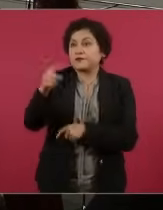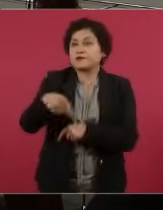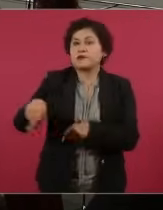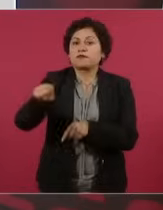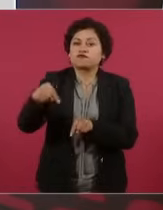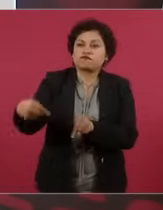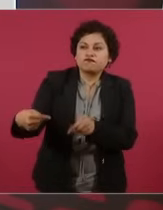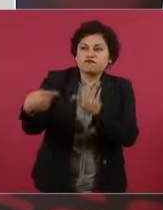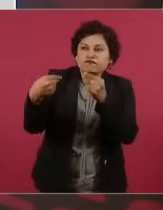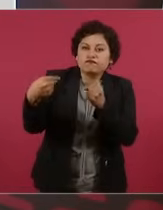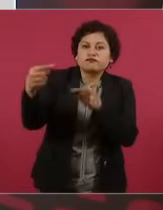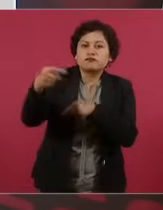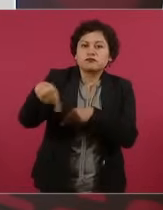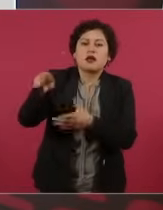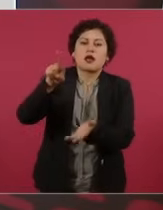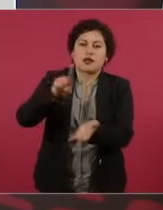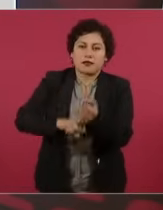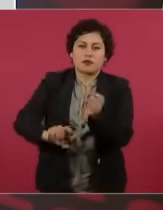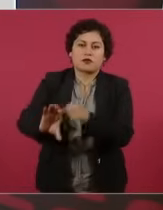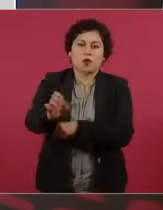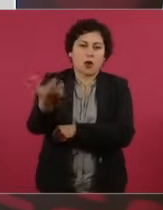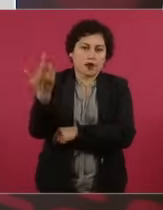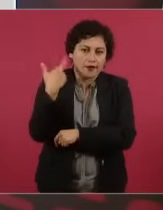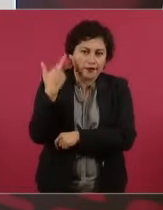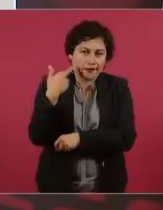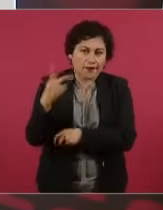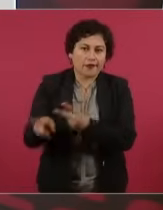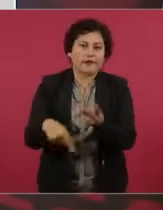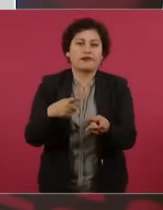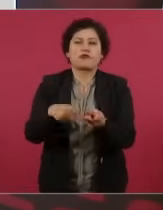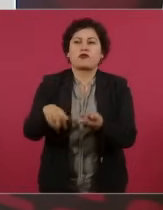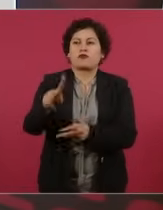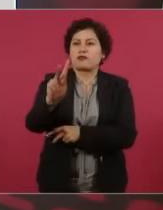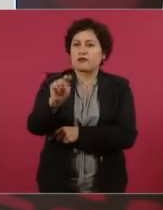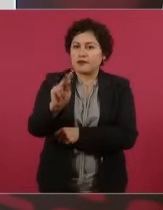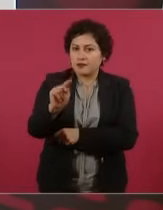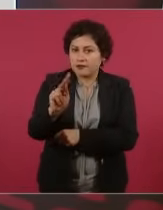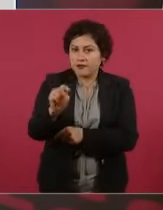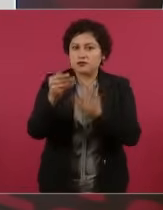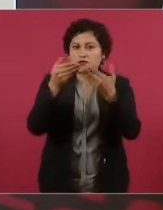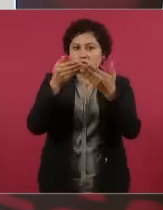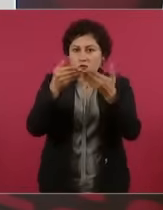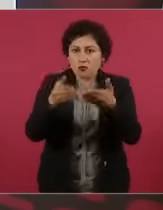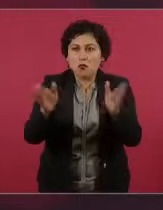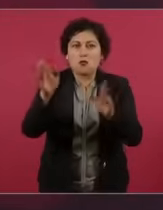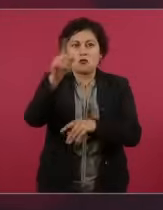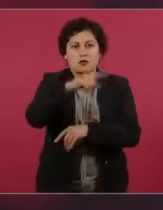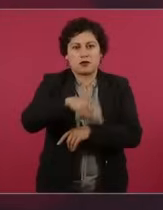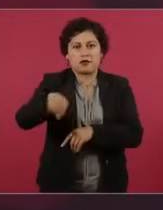en radio, televisión pública.